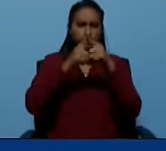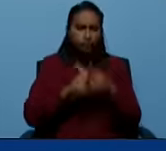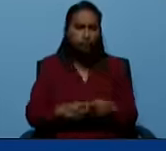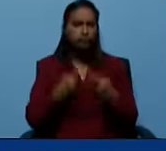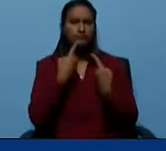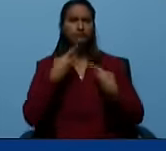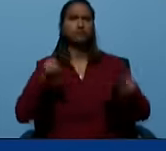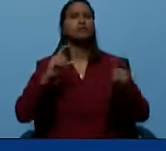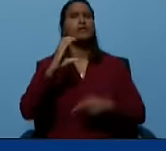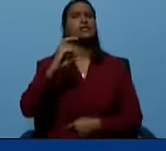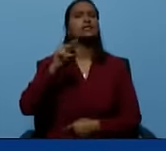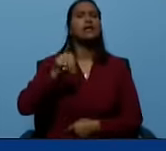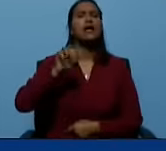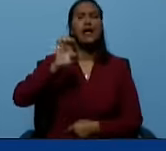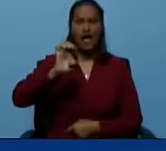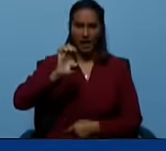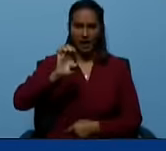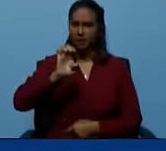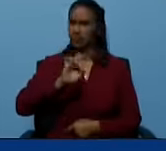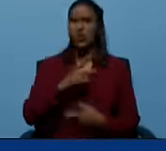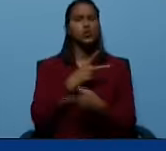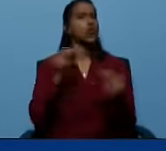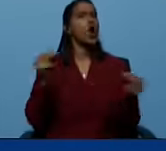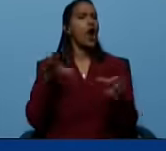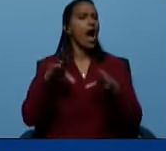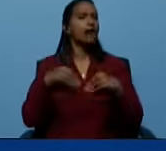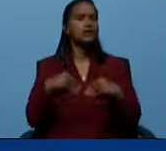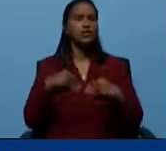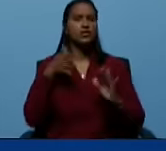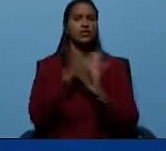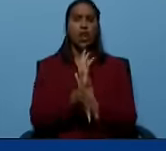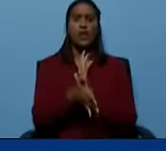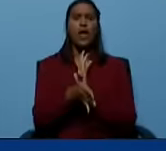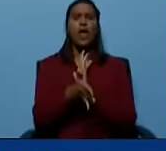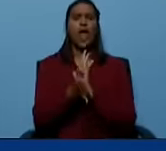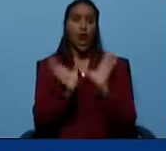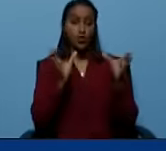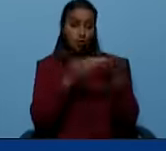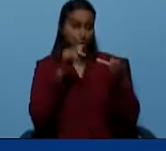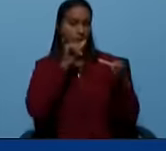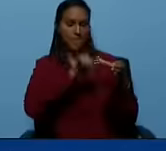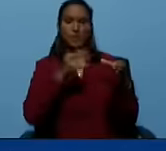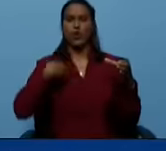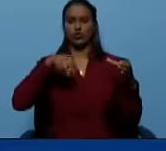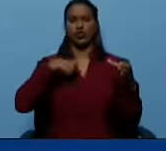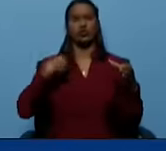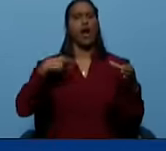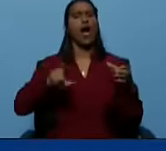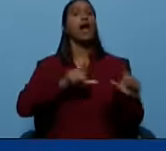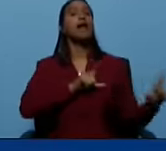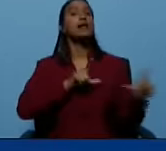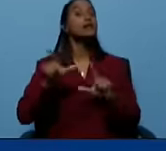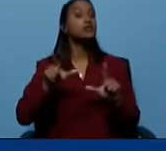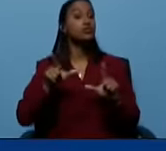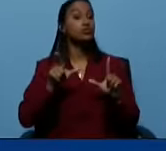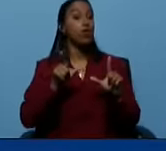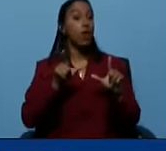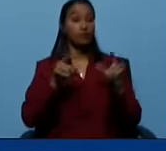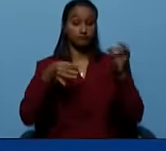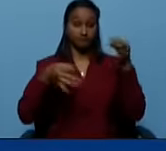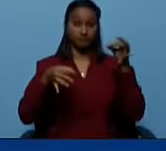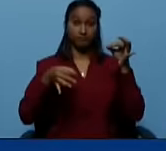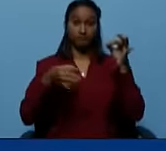aceptar los resultados de lo que ellos llaman sus actas. 10 días antes de las elecciones lo dijeron, pero es que lo dijeron.